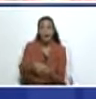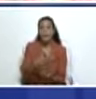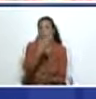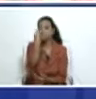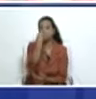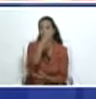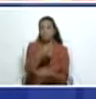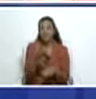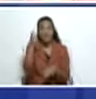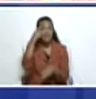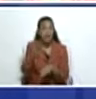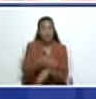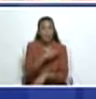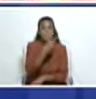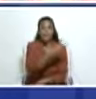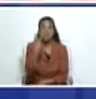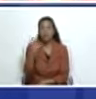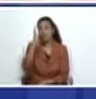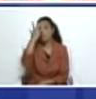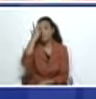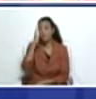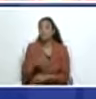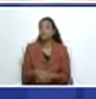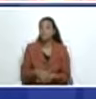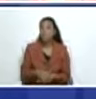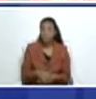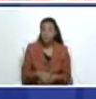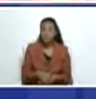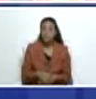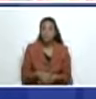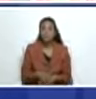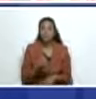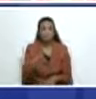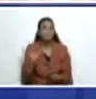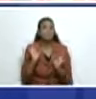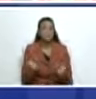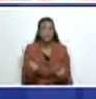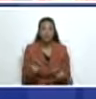El día anterior, el 22 de febrero. Eso sí,